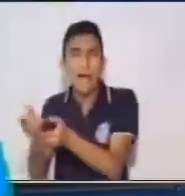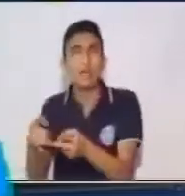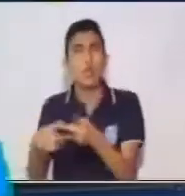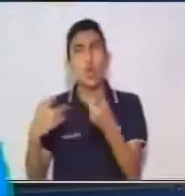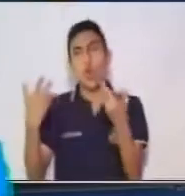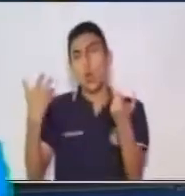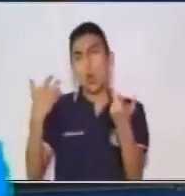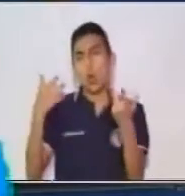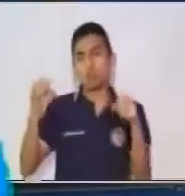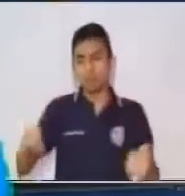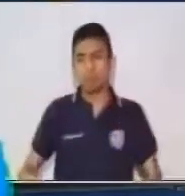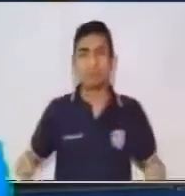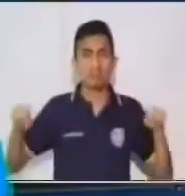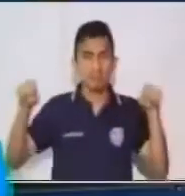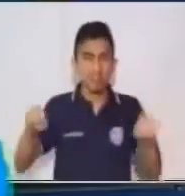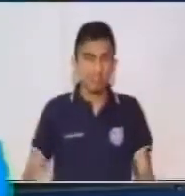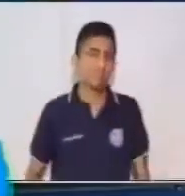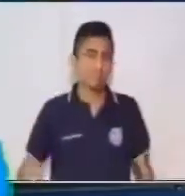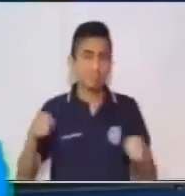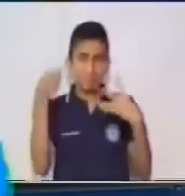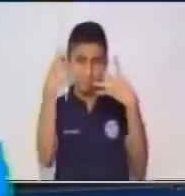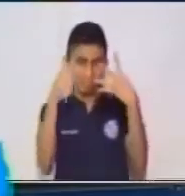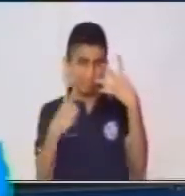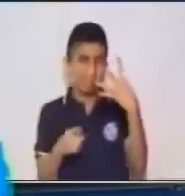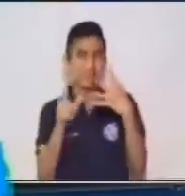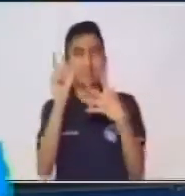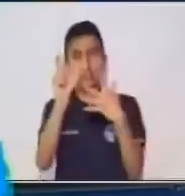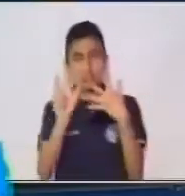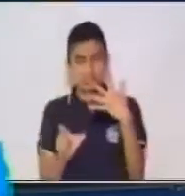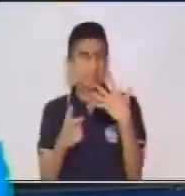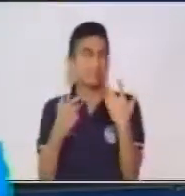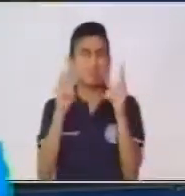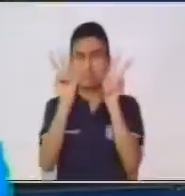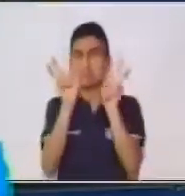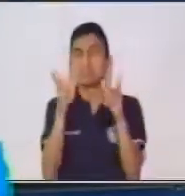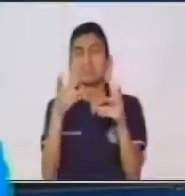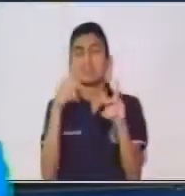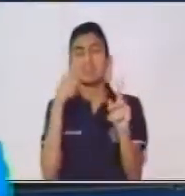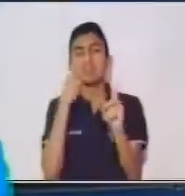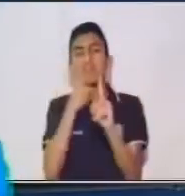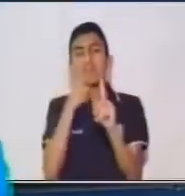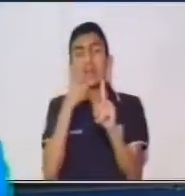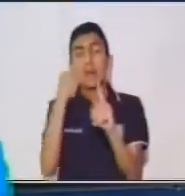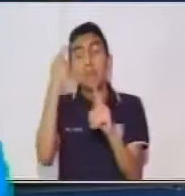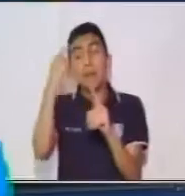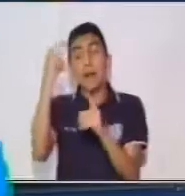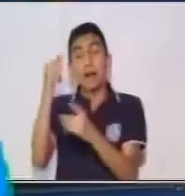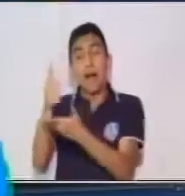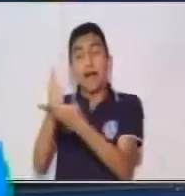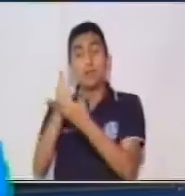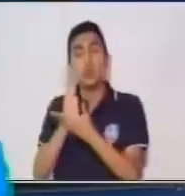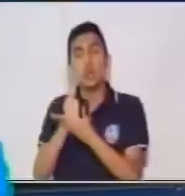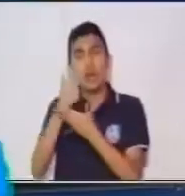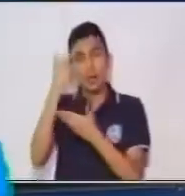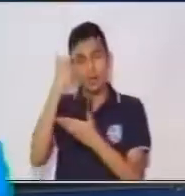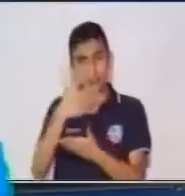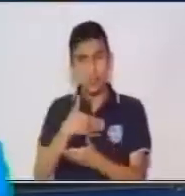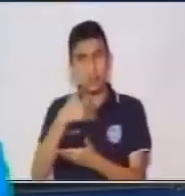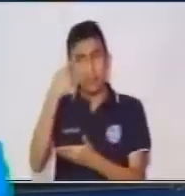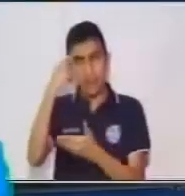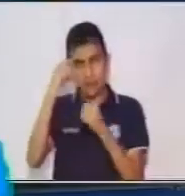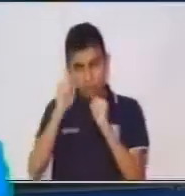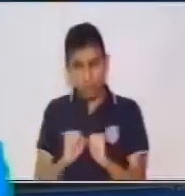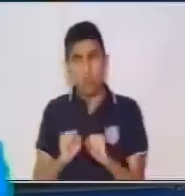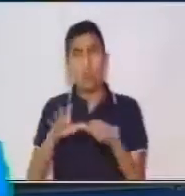a otro. Ya hemos hablado que los transportes acuáticos nos van a ayudar a llevar